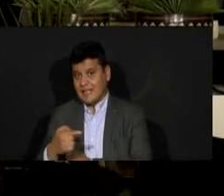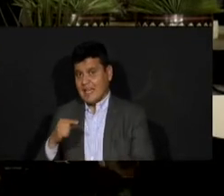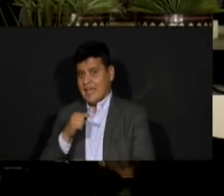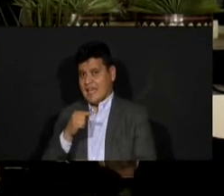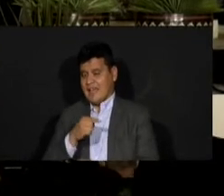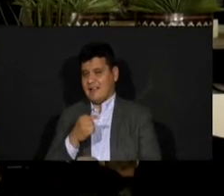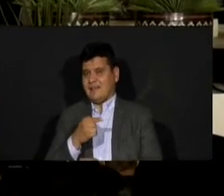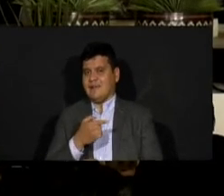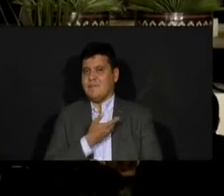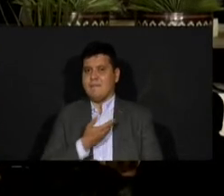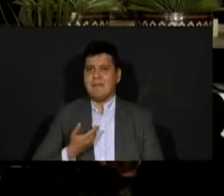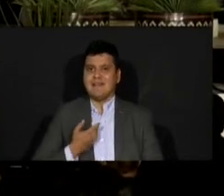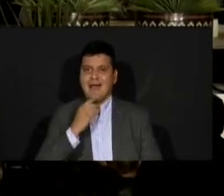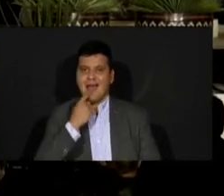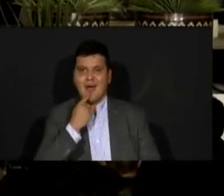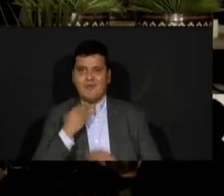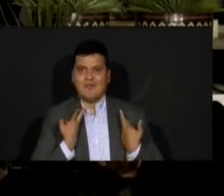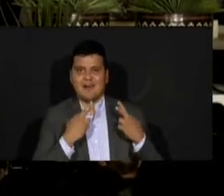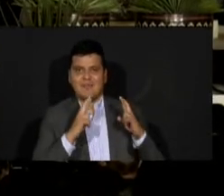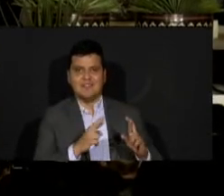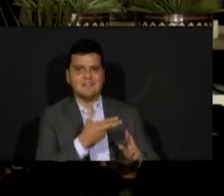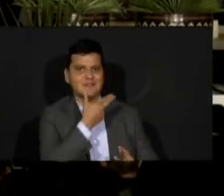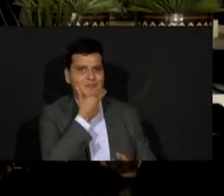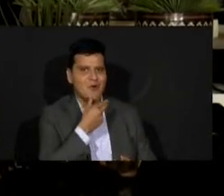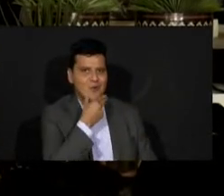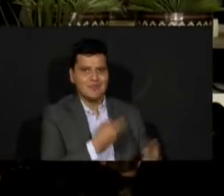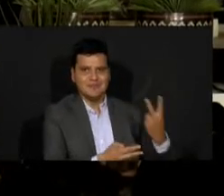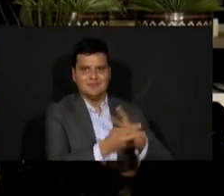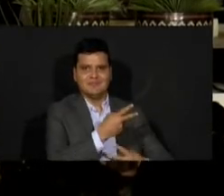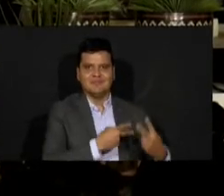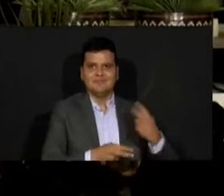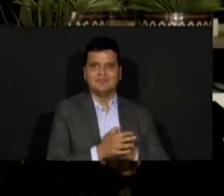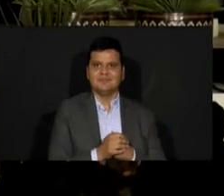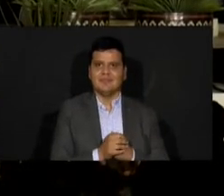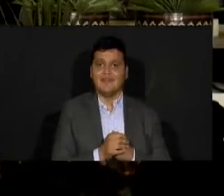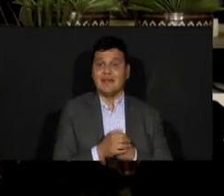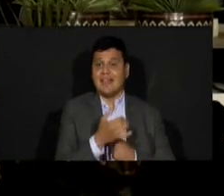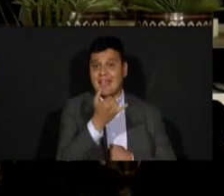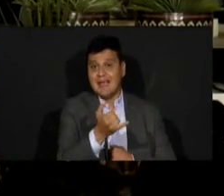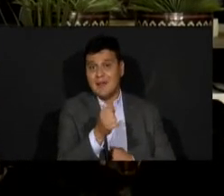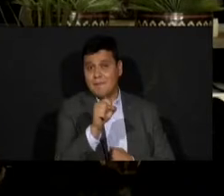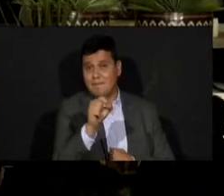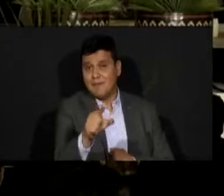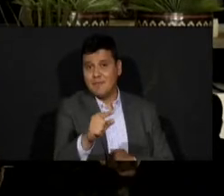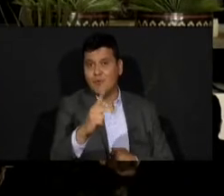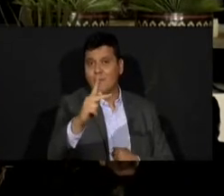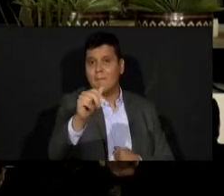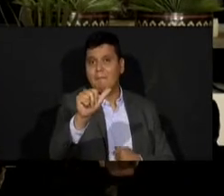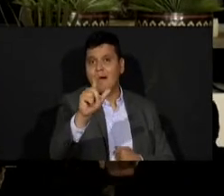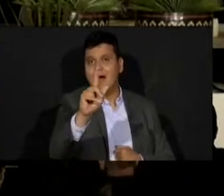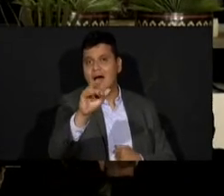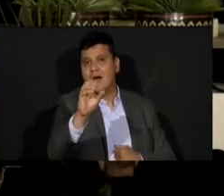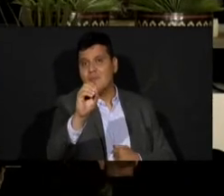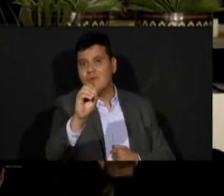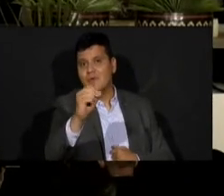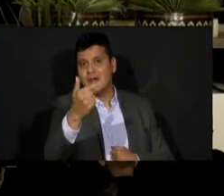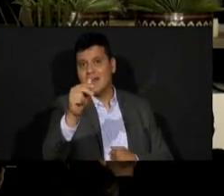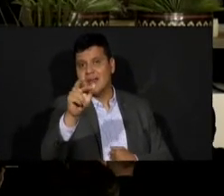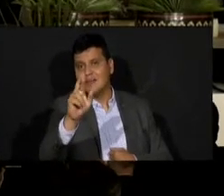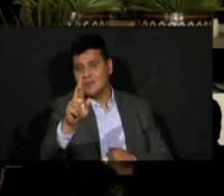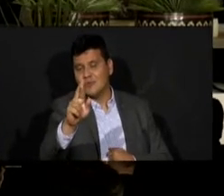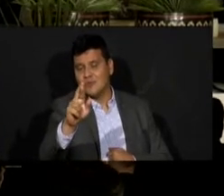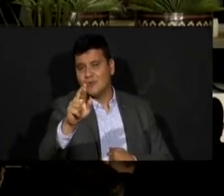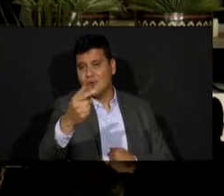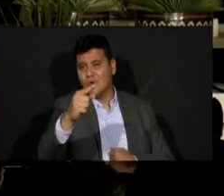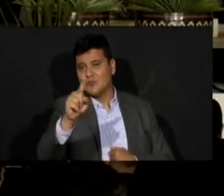constitucional de los Estados Unidos Mexicanos, al licenciado Pablo Héctor González Villalobos, magistrado